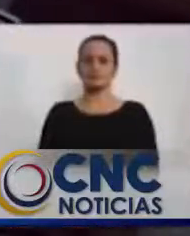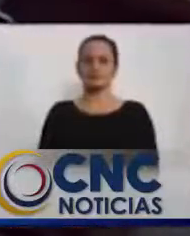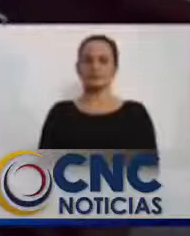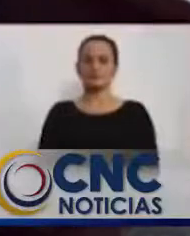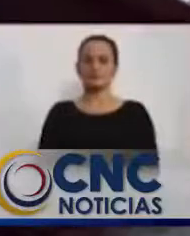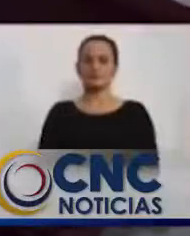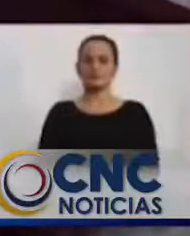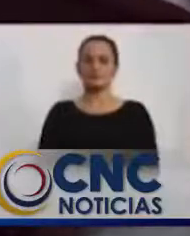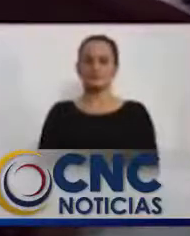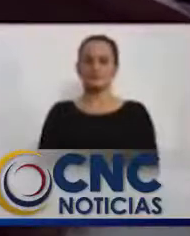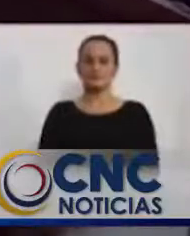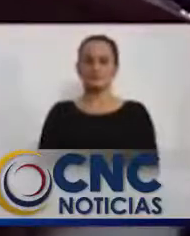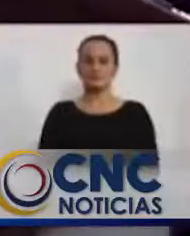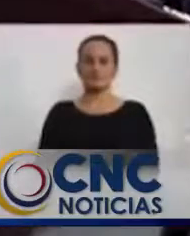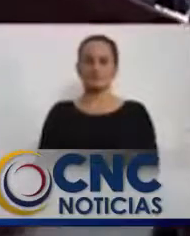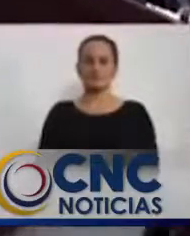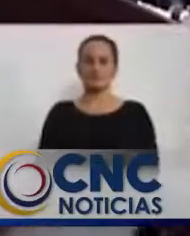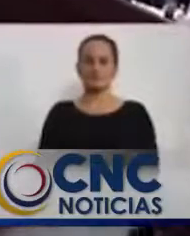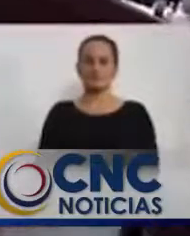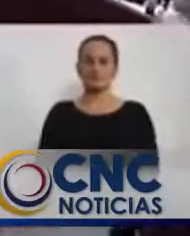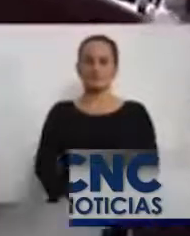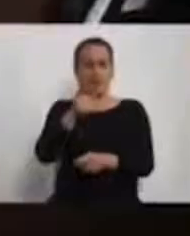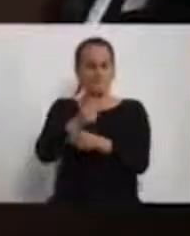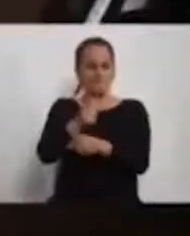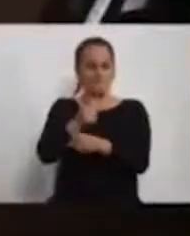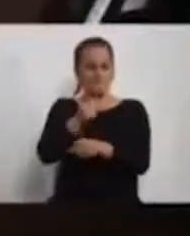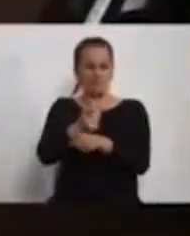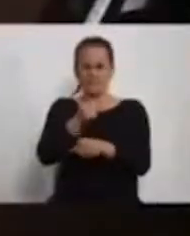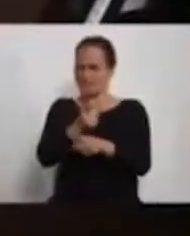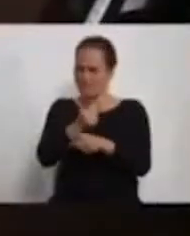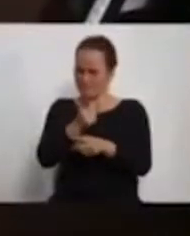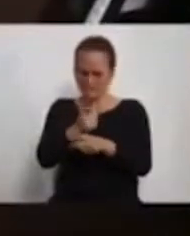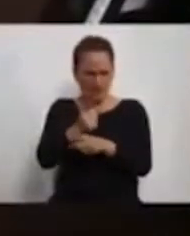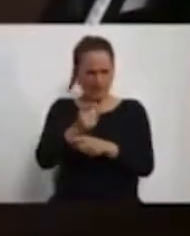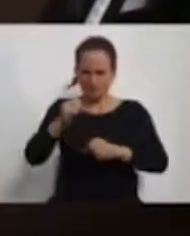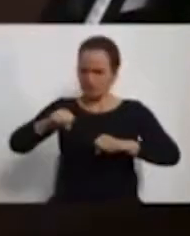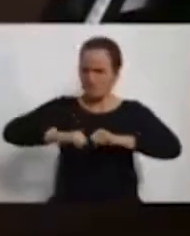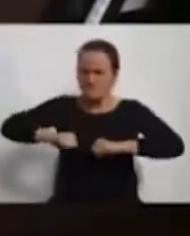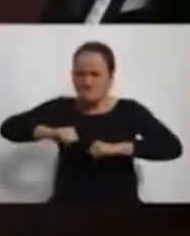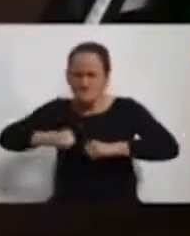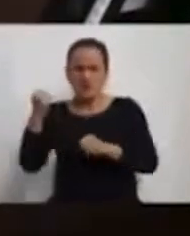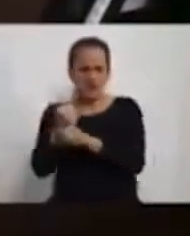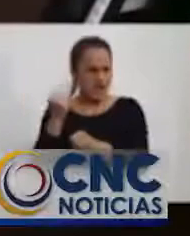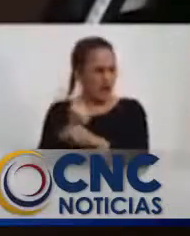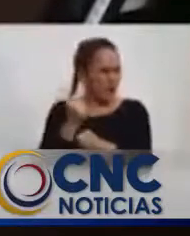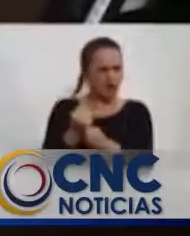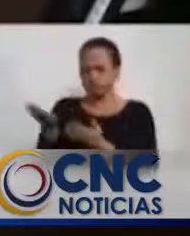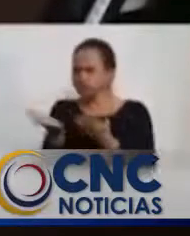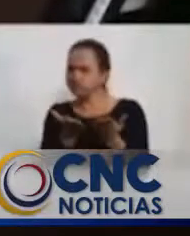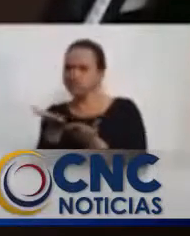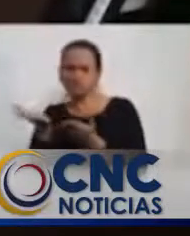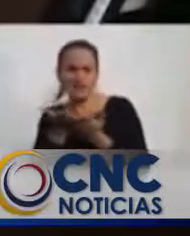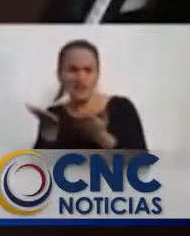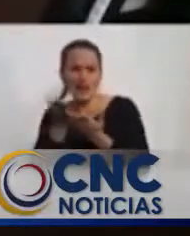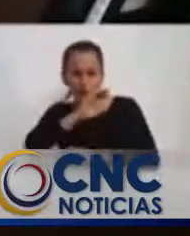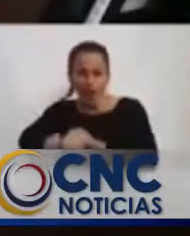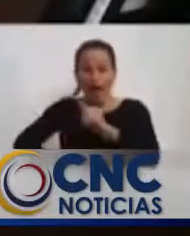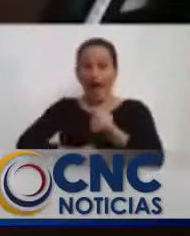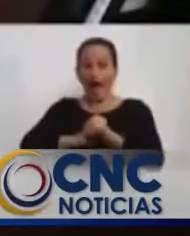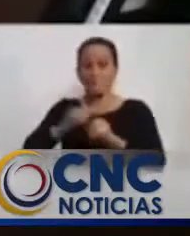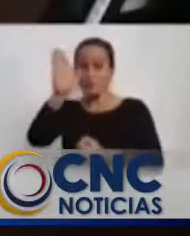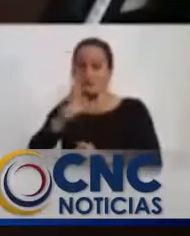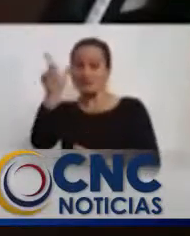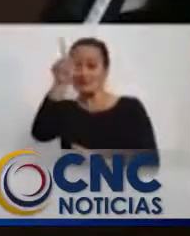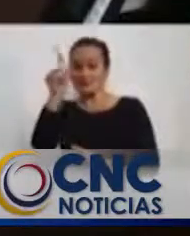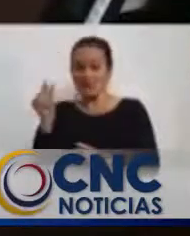constitucionales, donde cumplió a cabalidad una misión perseverante y un papel servicial a favor del Cesar y de su